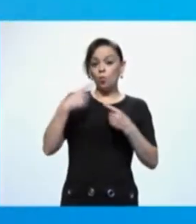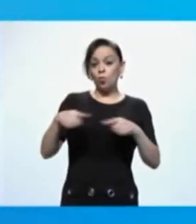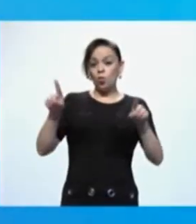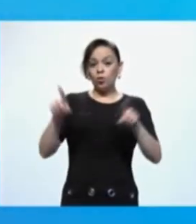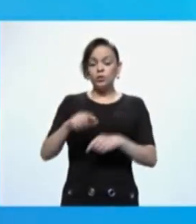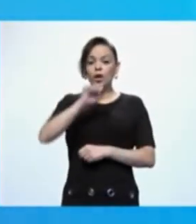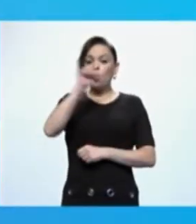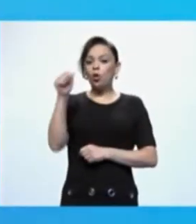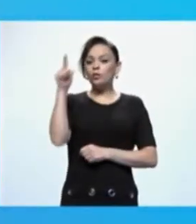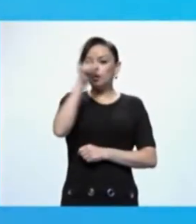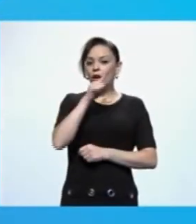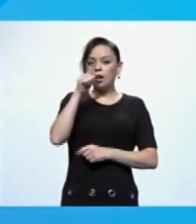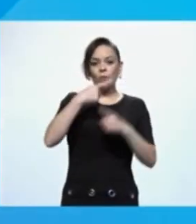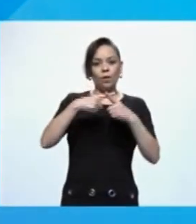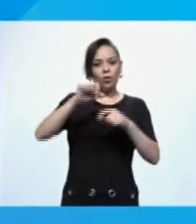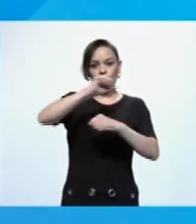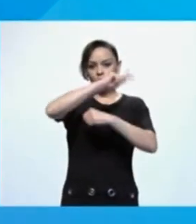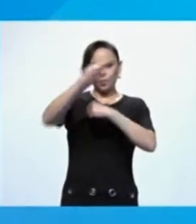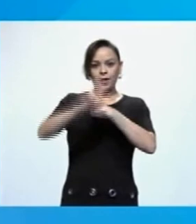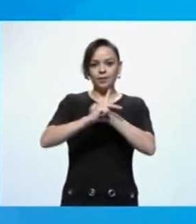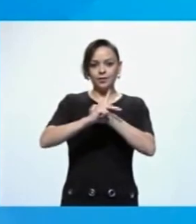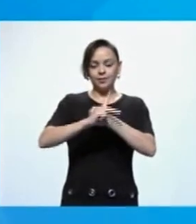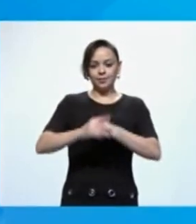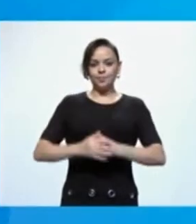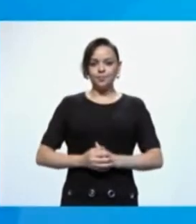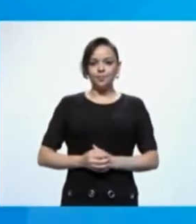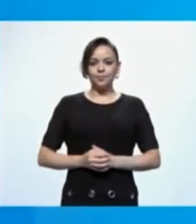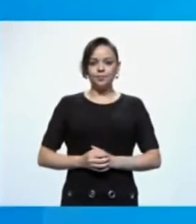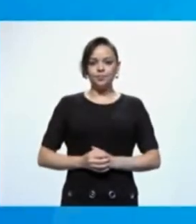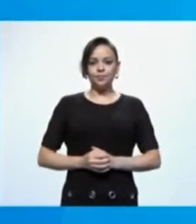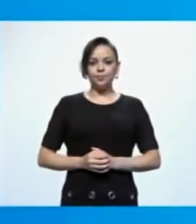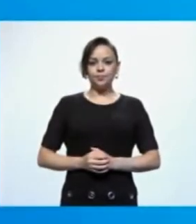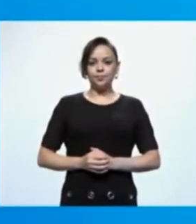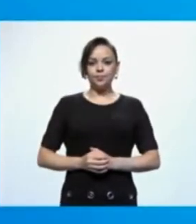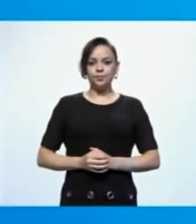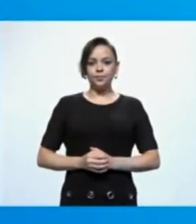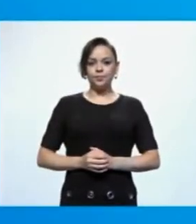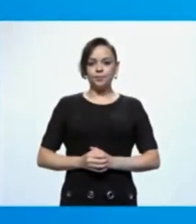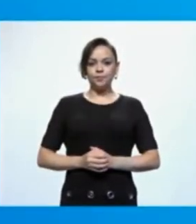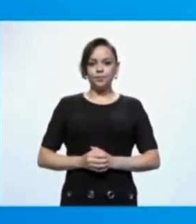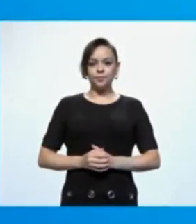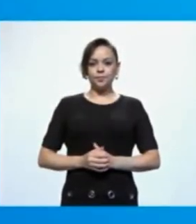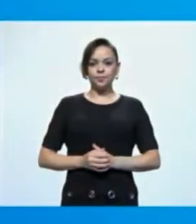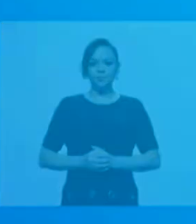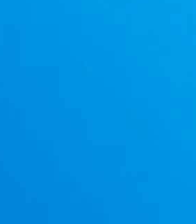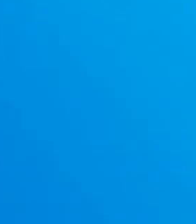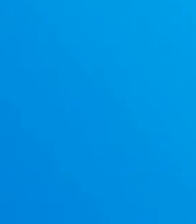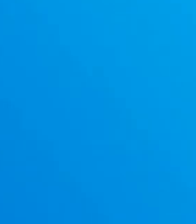Cerro, yo vengo con mi vicuñita, cantando y bailando.